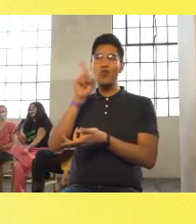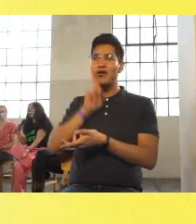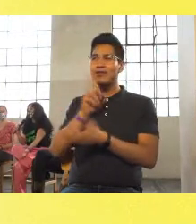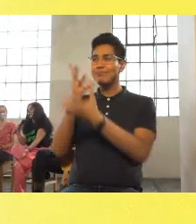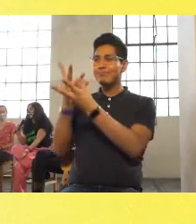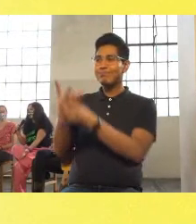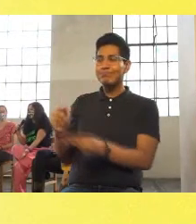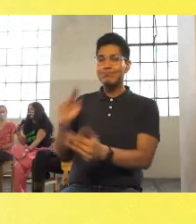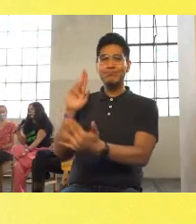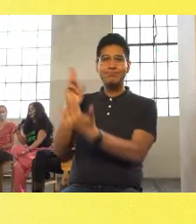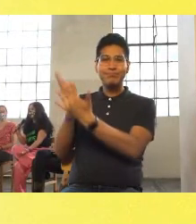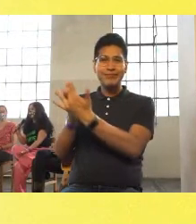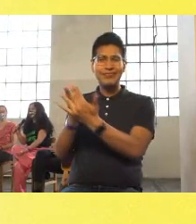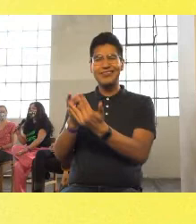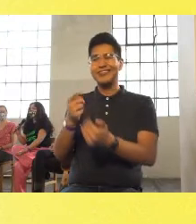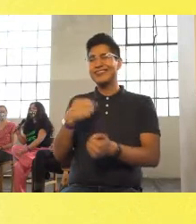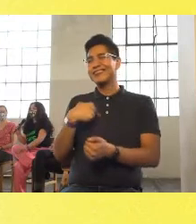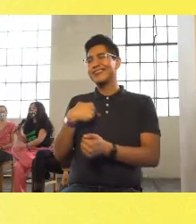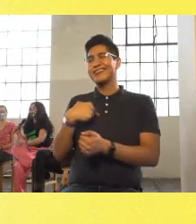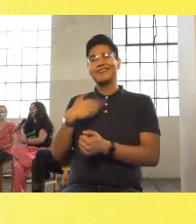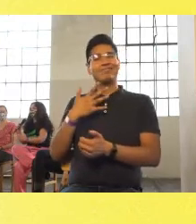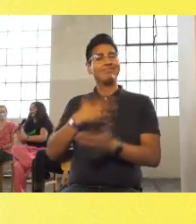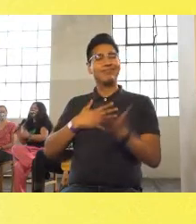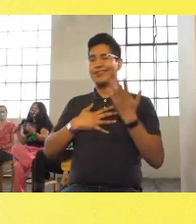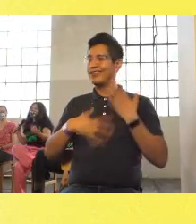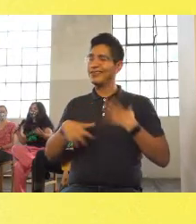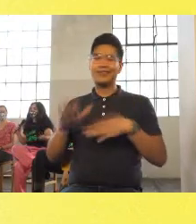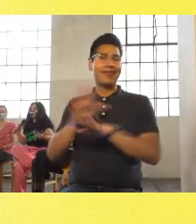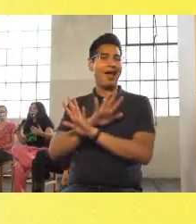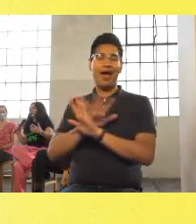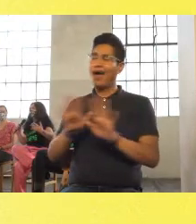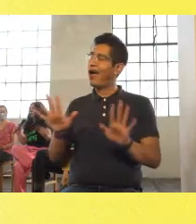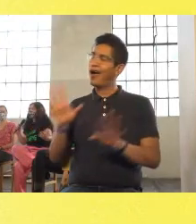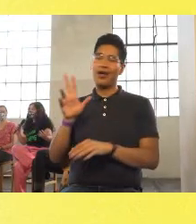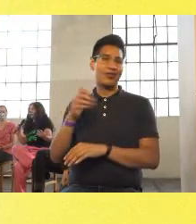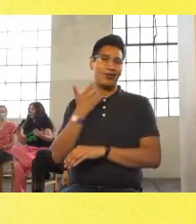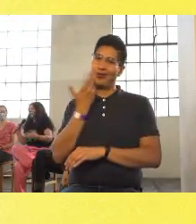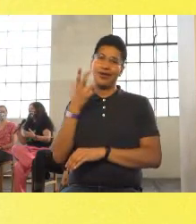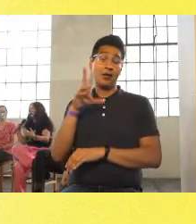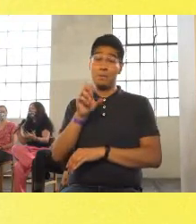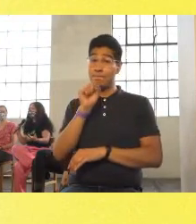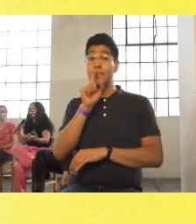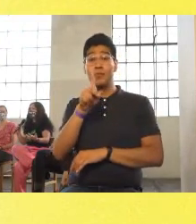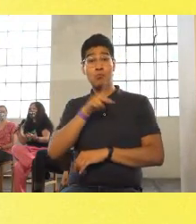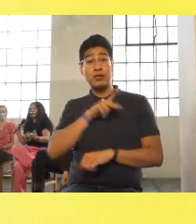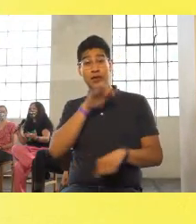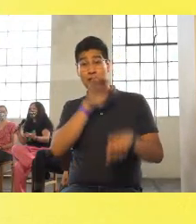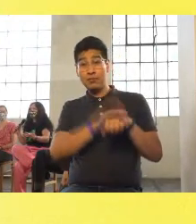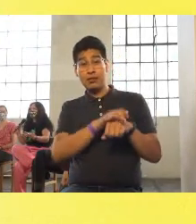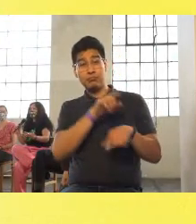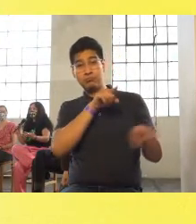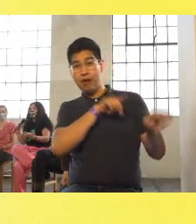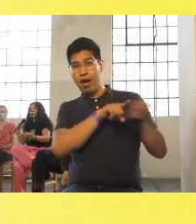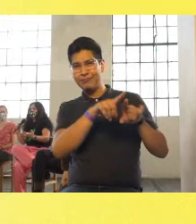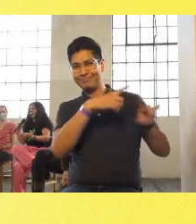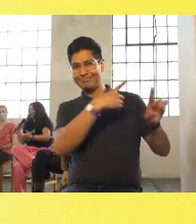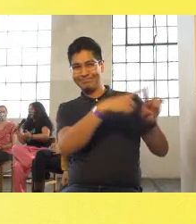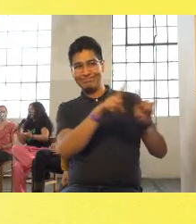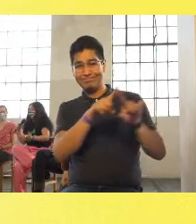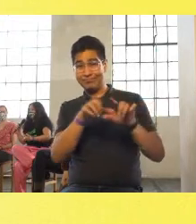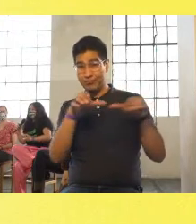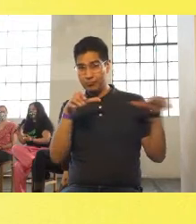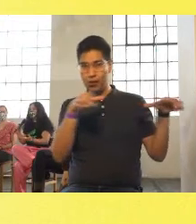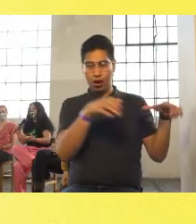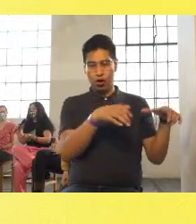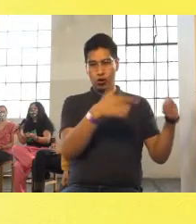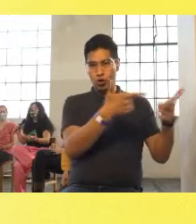cansé de hacer este mínimo esfuerzo y tenía como un equipo de hermanas, de amigas que estaban en esta lucha también. Y un